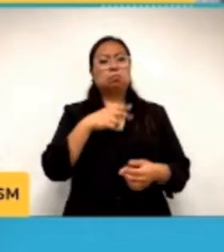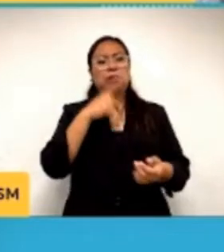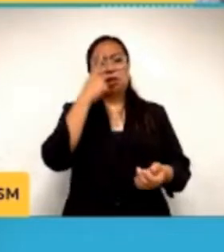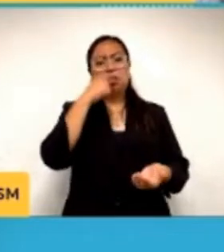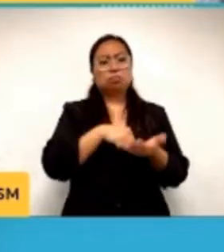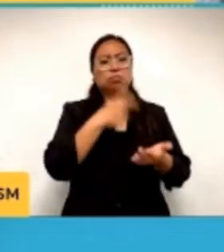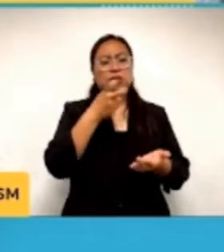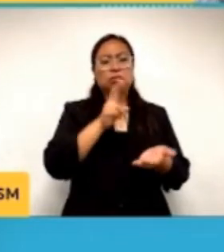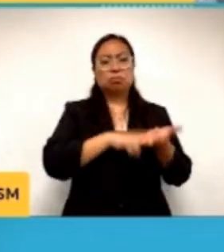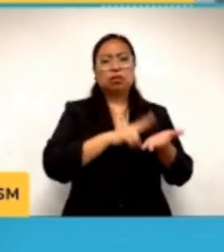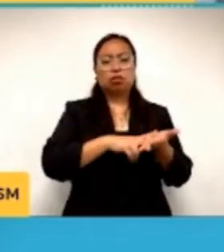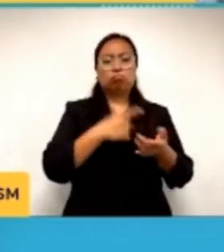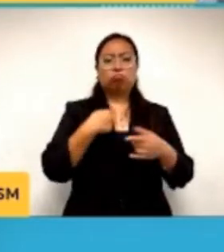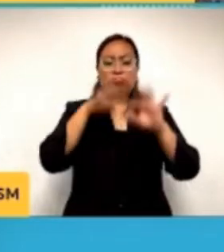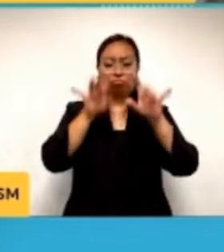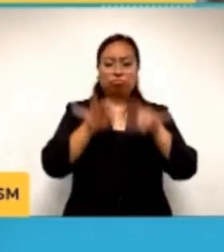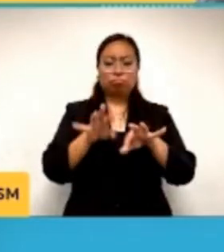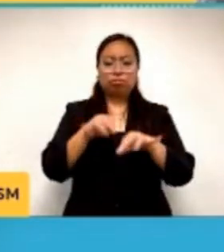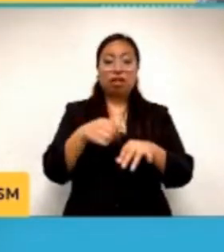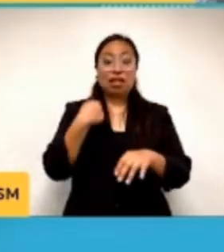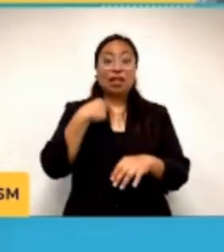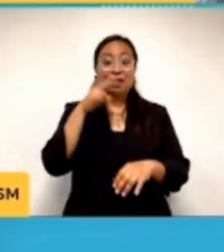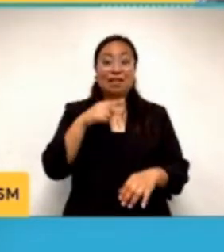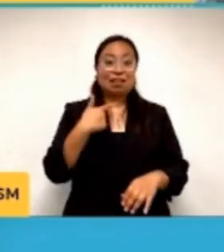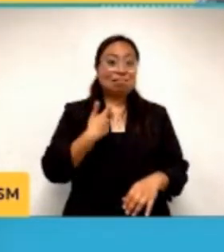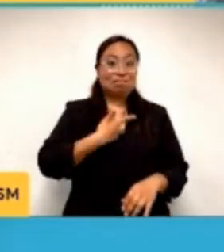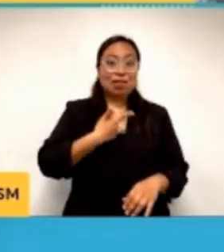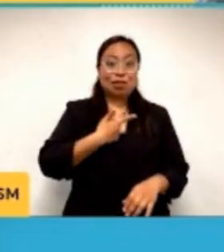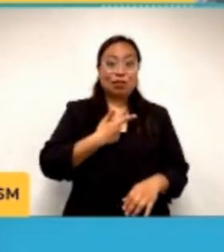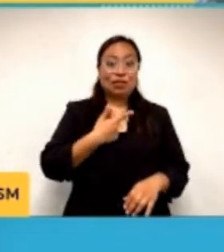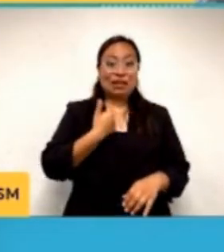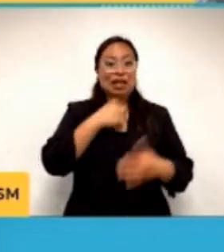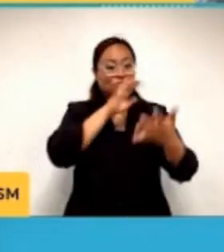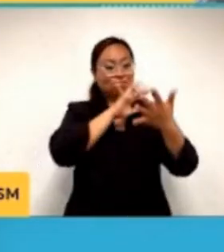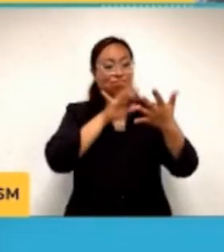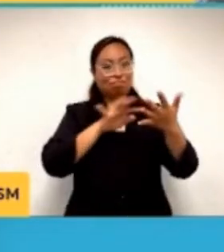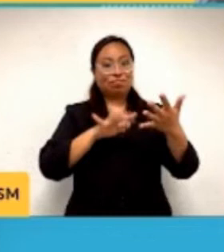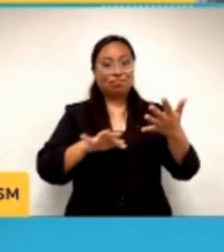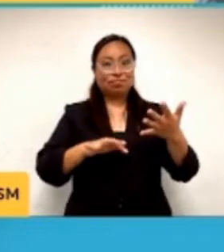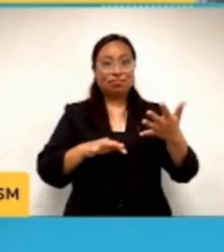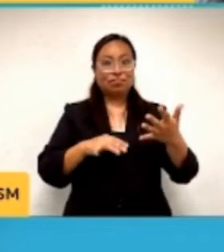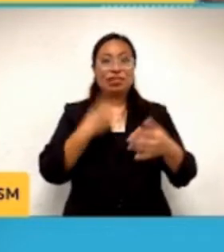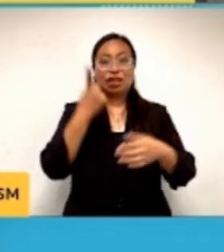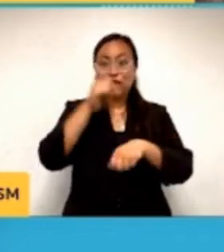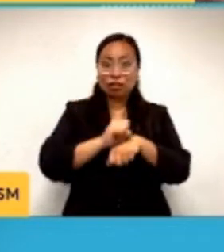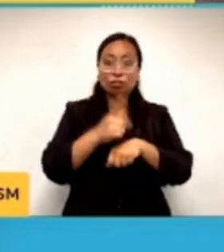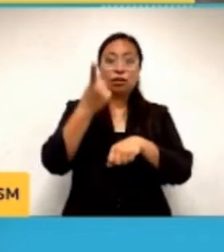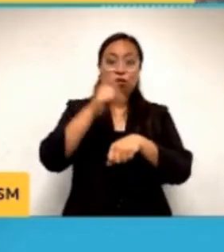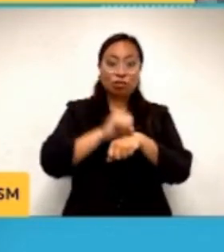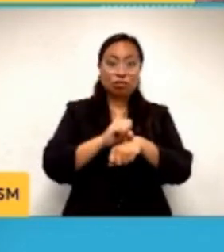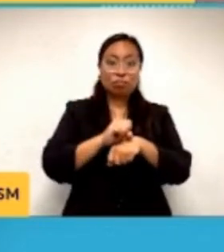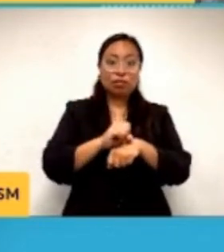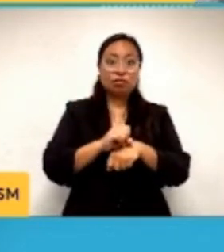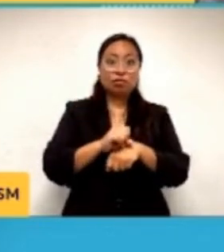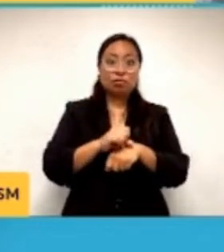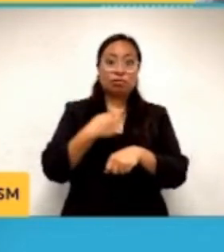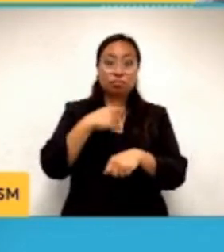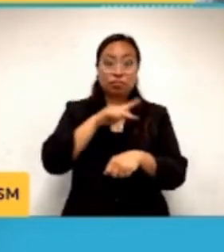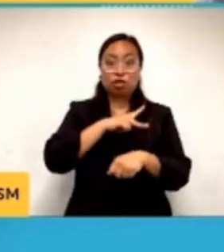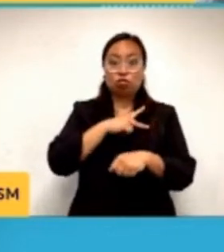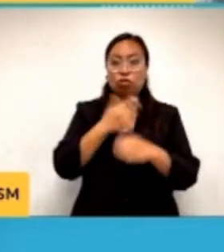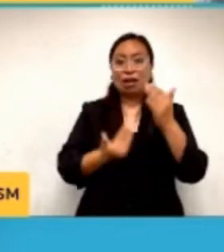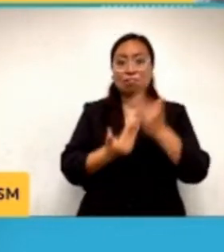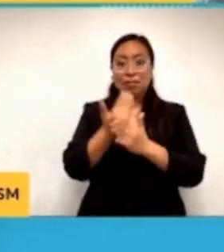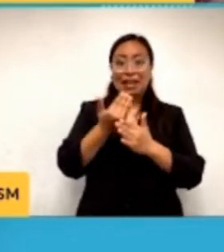soy muy, muy fan de los newsletters. Cada semana le dedico la mañana